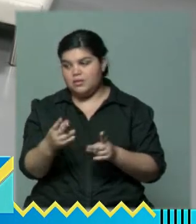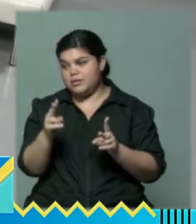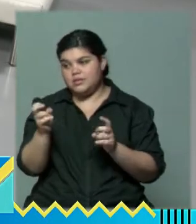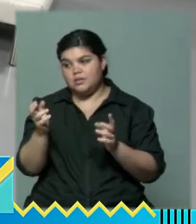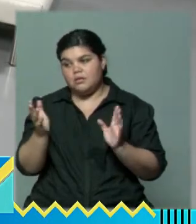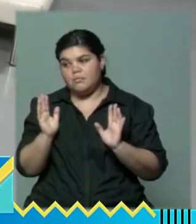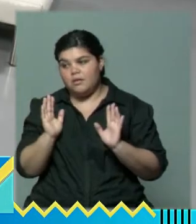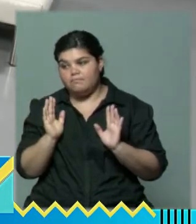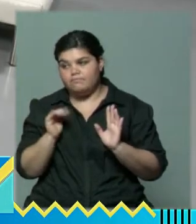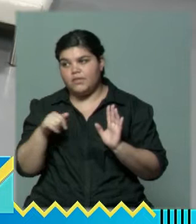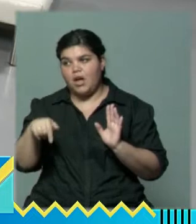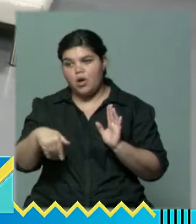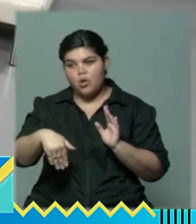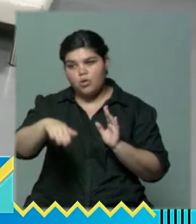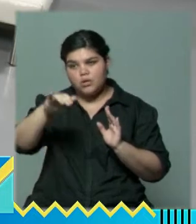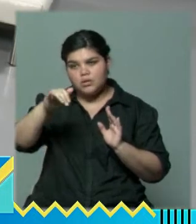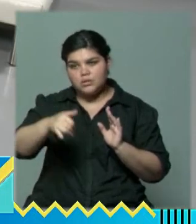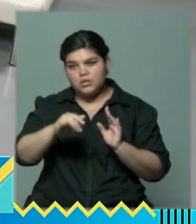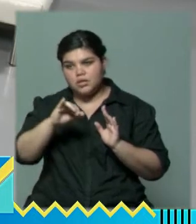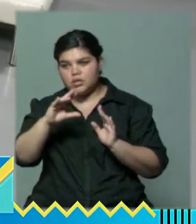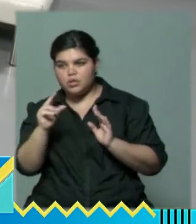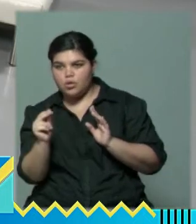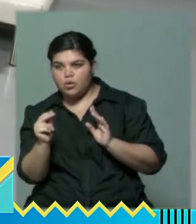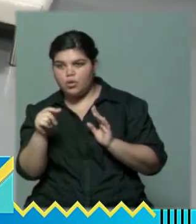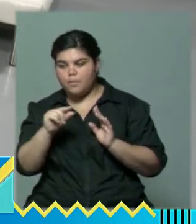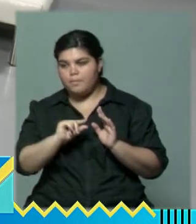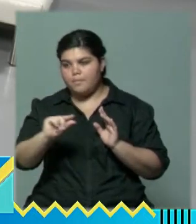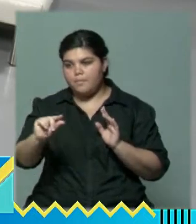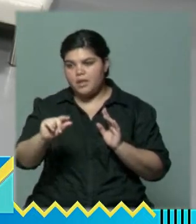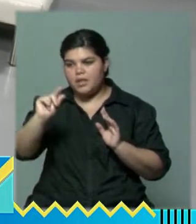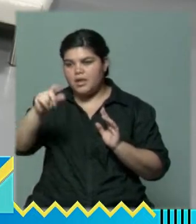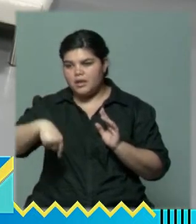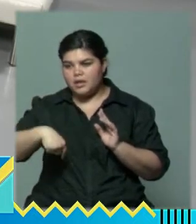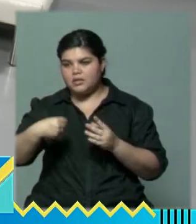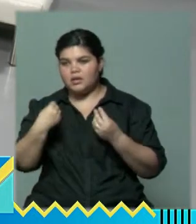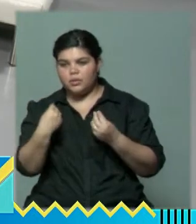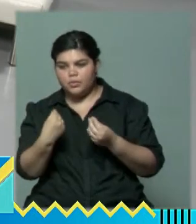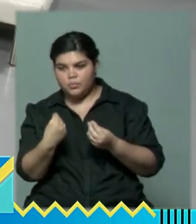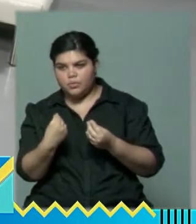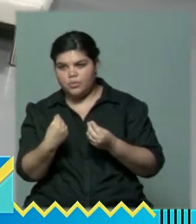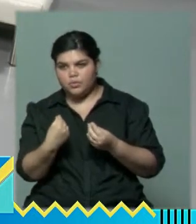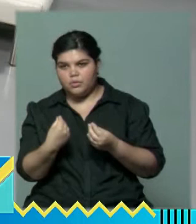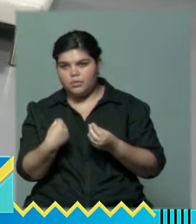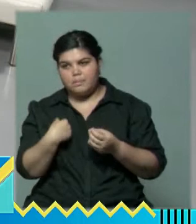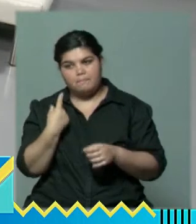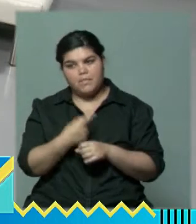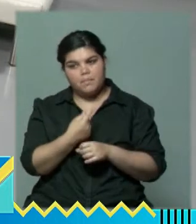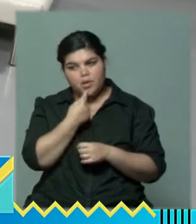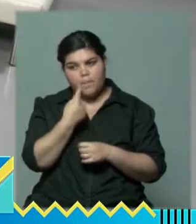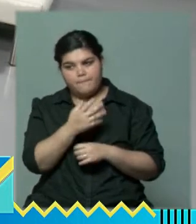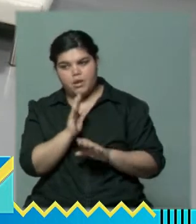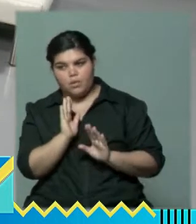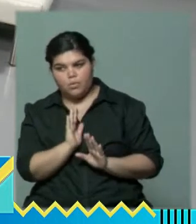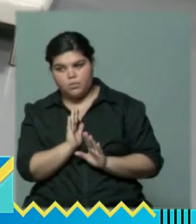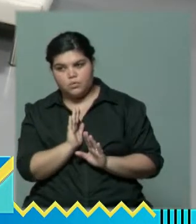averiguar ahora si está contemplado el tema del préstamo de la tarjeta. Yo la verdad que no lo sé, así que lo vamos a averiguar. No vaya a ser que sea mejor por ahí prestarte